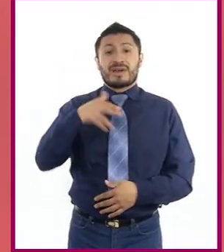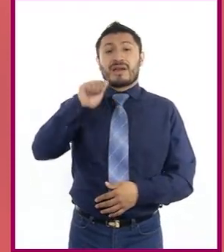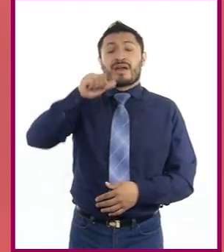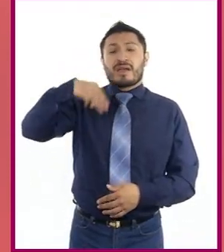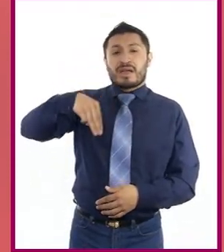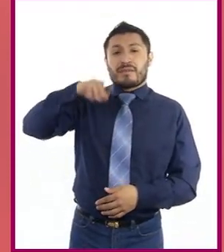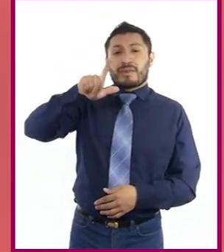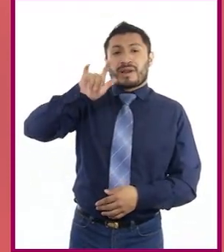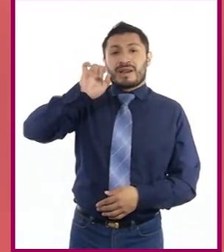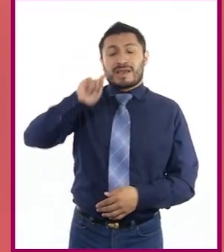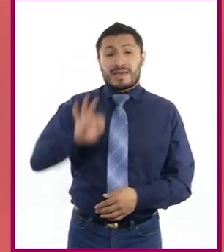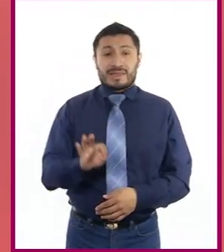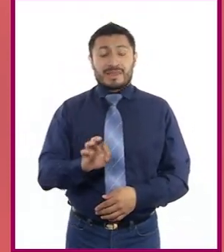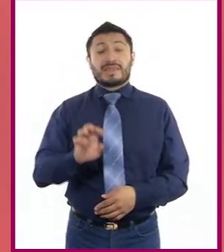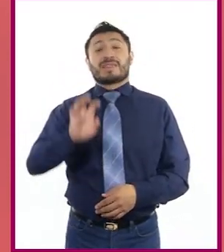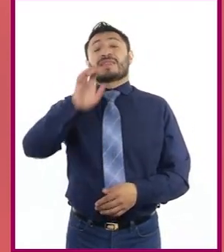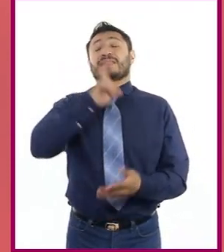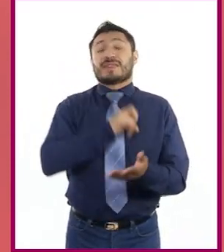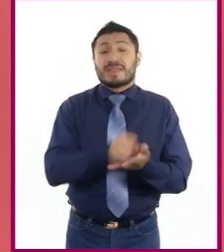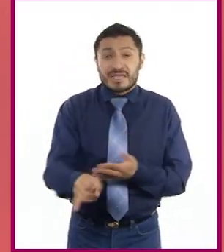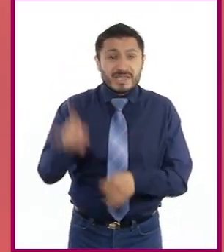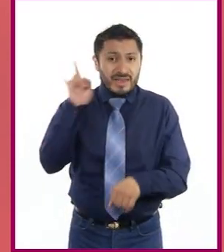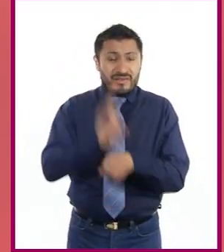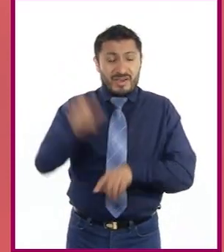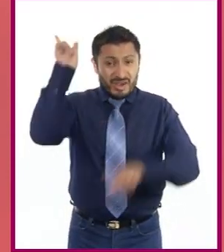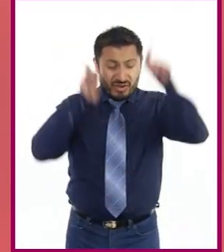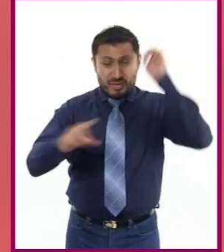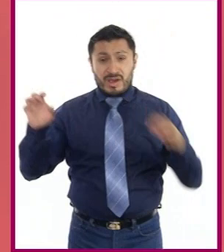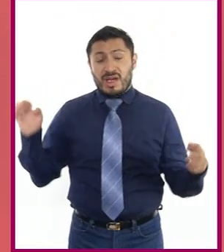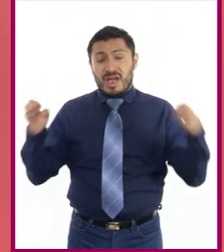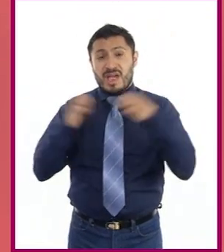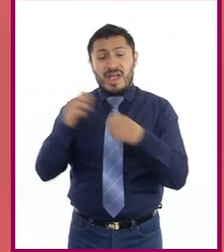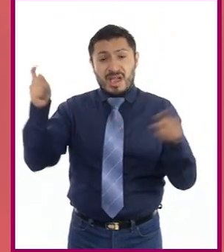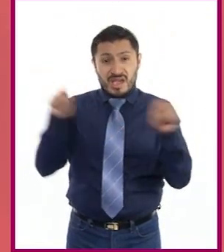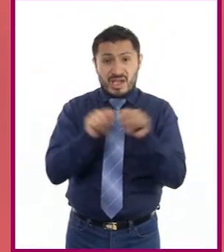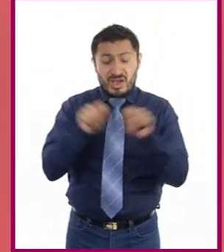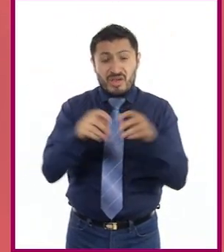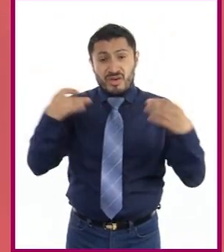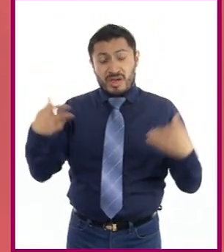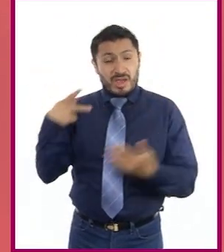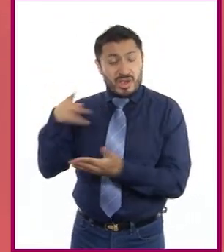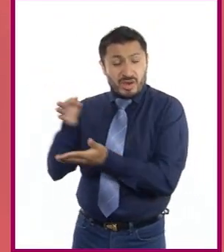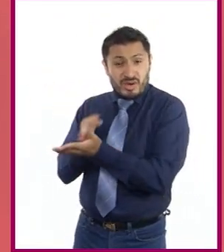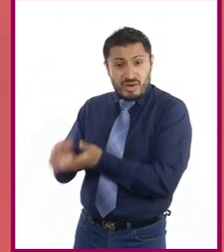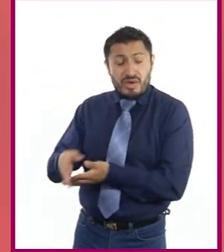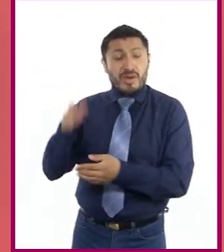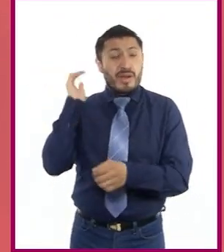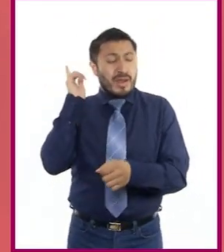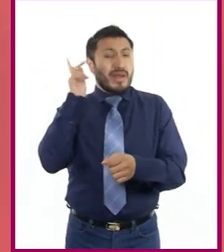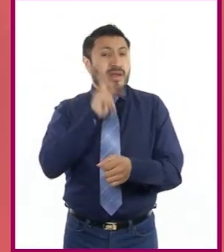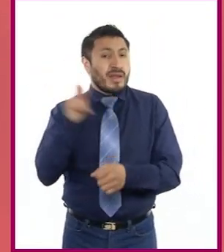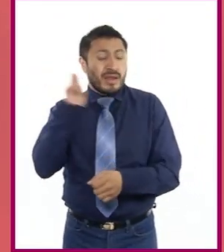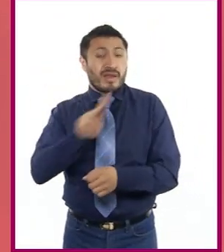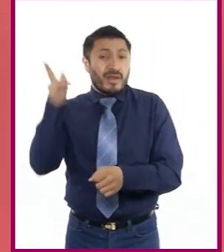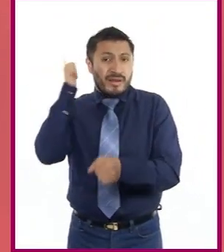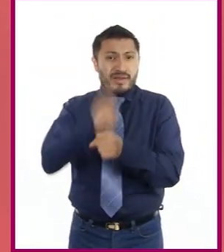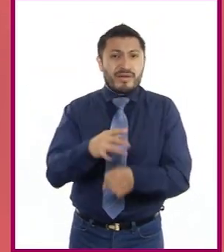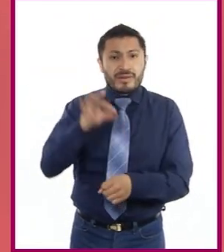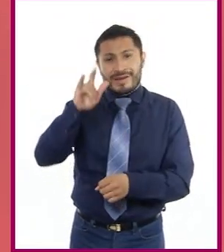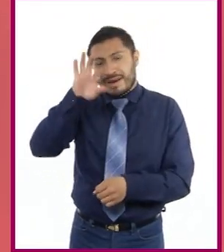locura para engañar a su tío y a los que le son leales, mientras descubre si Claudio es culpable de la muerte de su